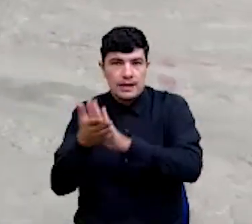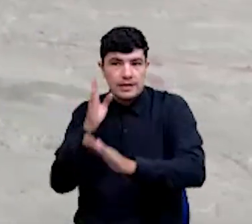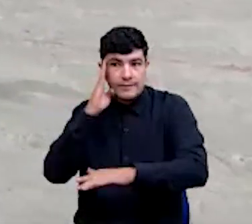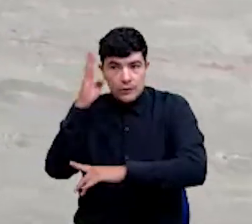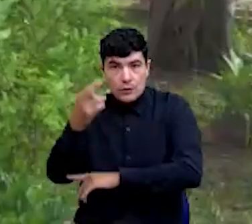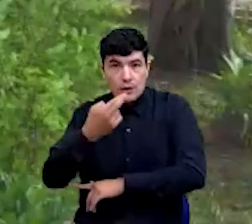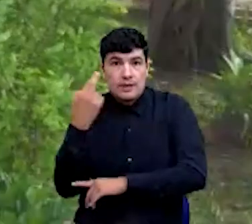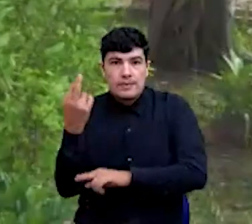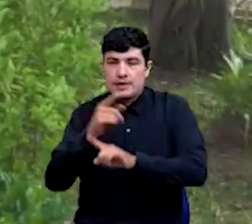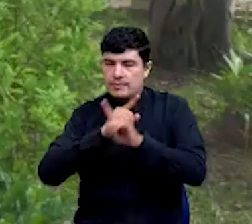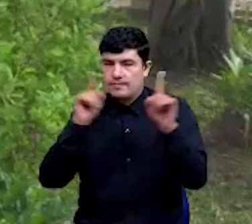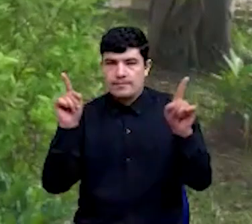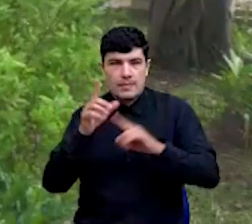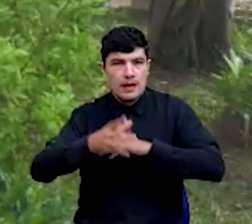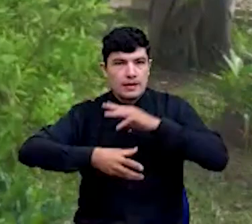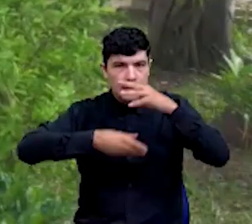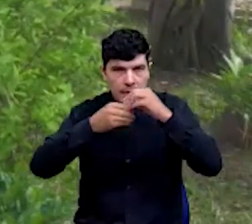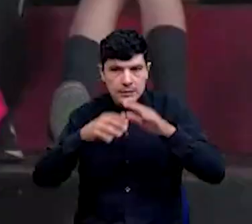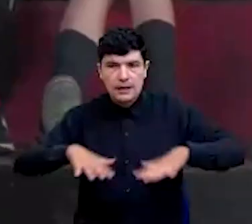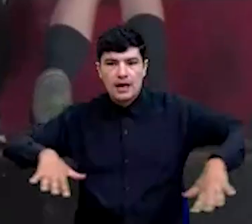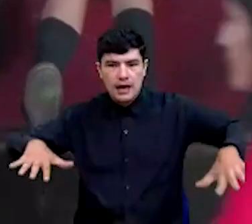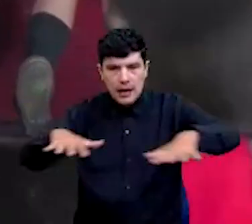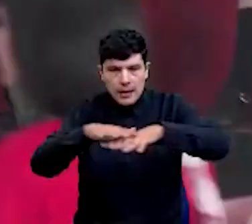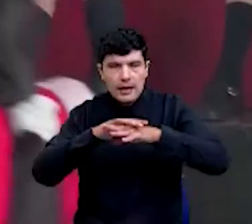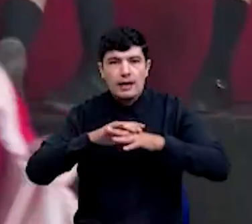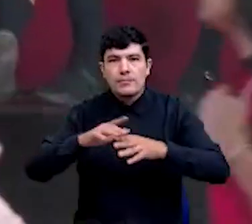además de apostarle a la generación de espacios de